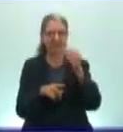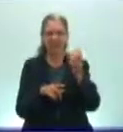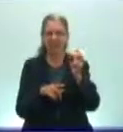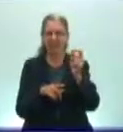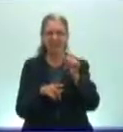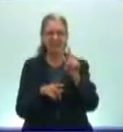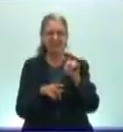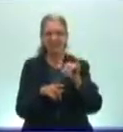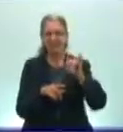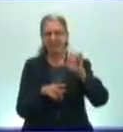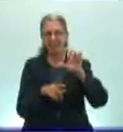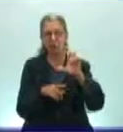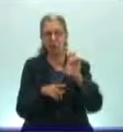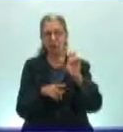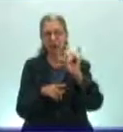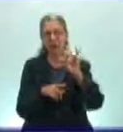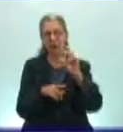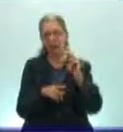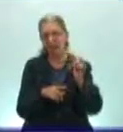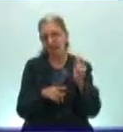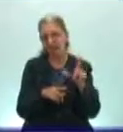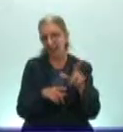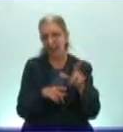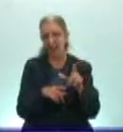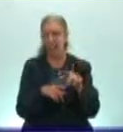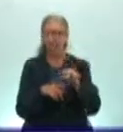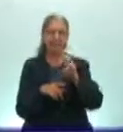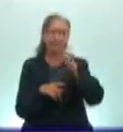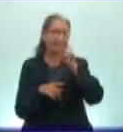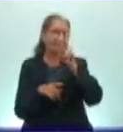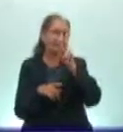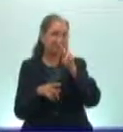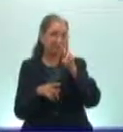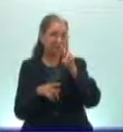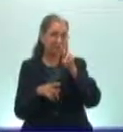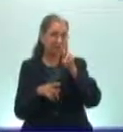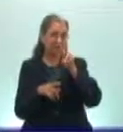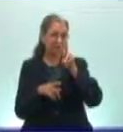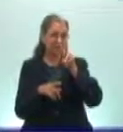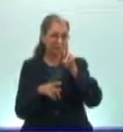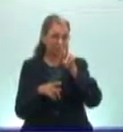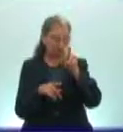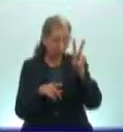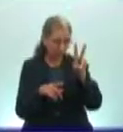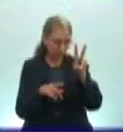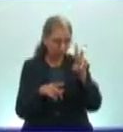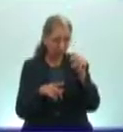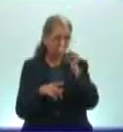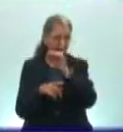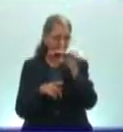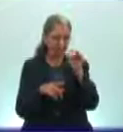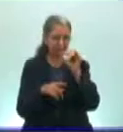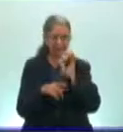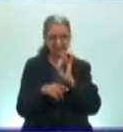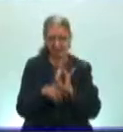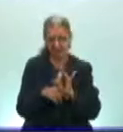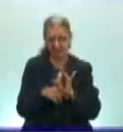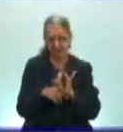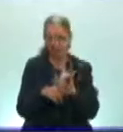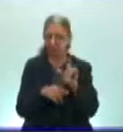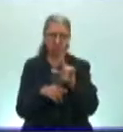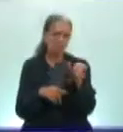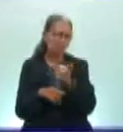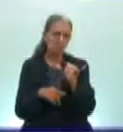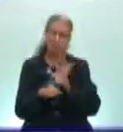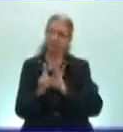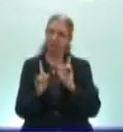puede expresar como una fracción. 22 séptimos, por ejemplo, se acerca a pi, pero no es igual. A lo largo de la historia ha